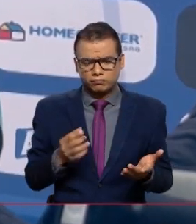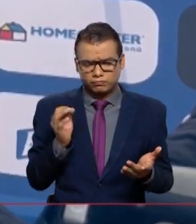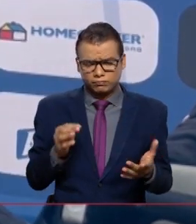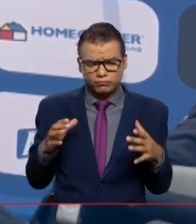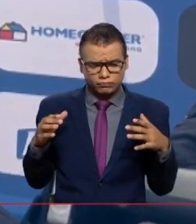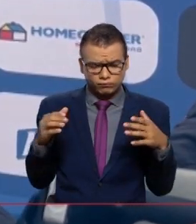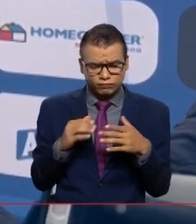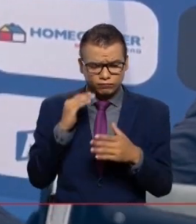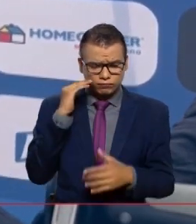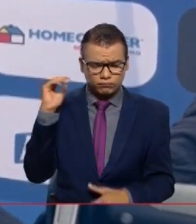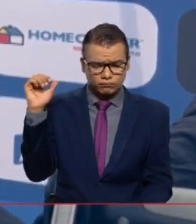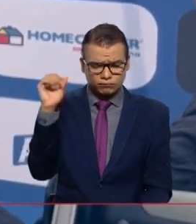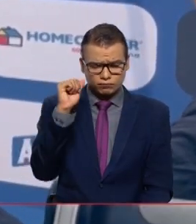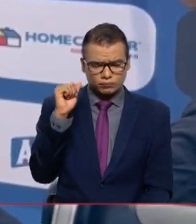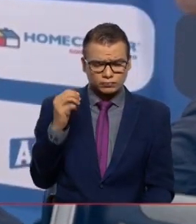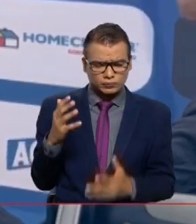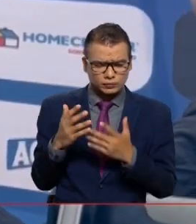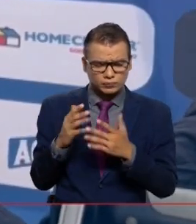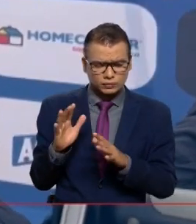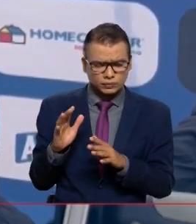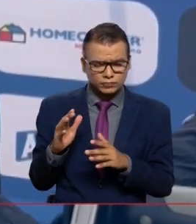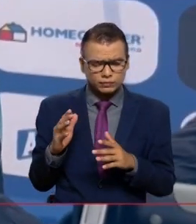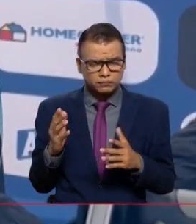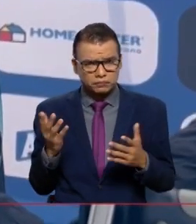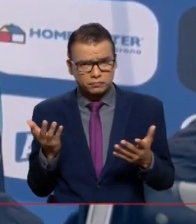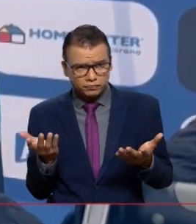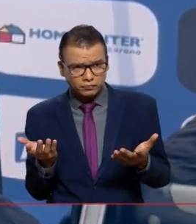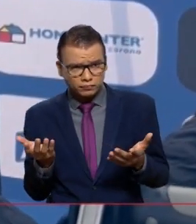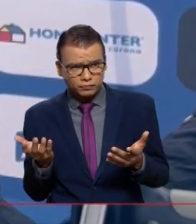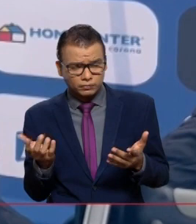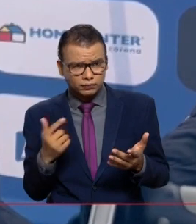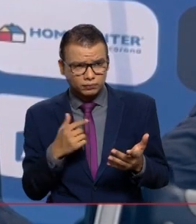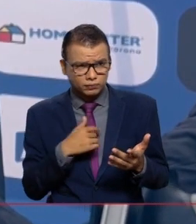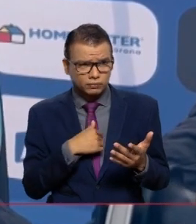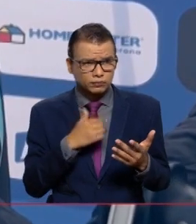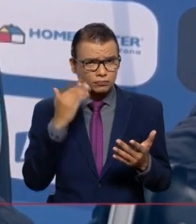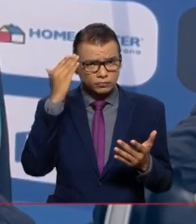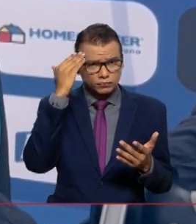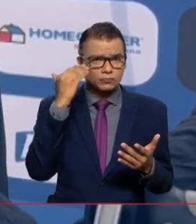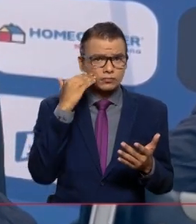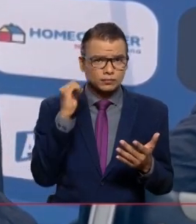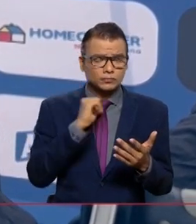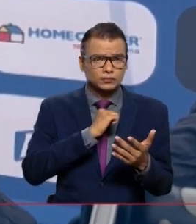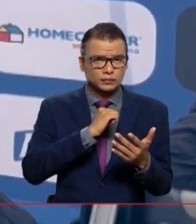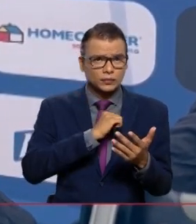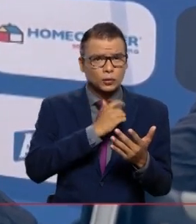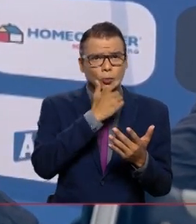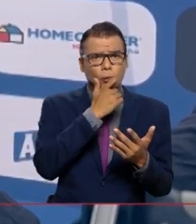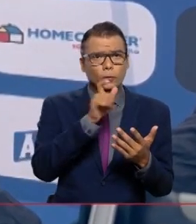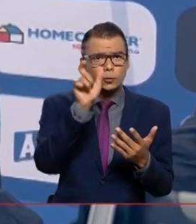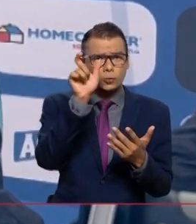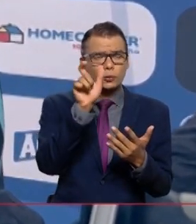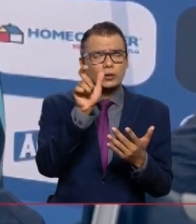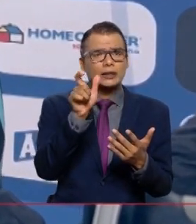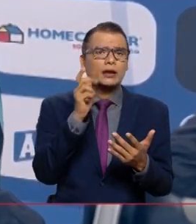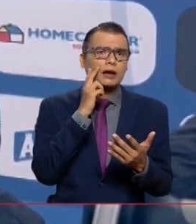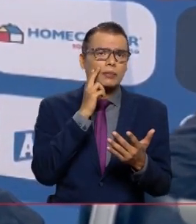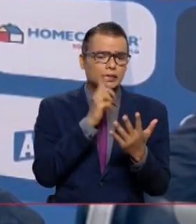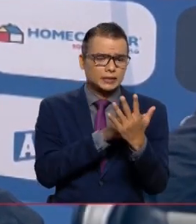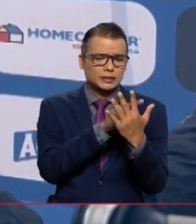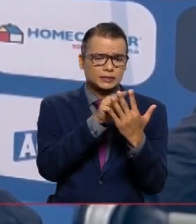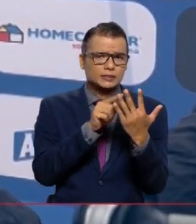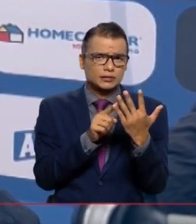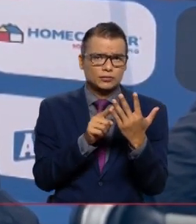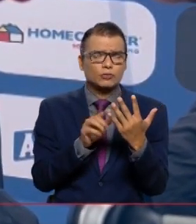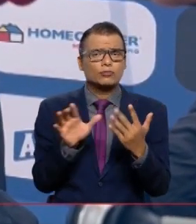nuestras futbolistas, las cinco que yo tenía con tarjeta amarilla previo al partido con Marruecos, sabían de